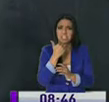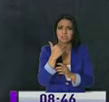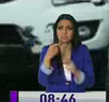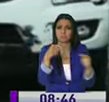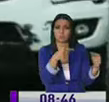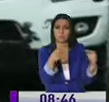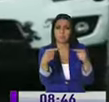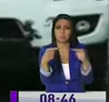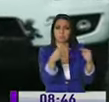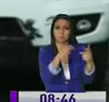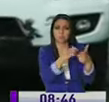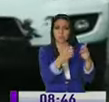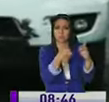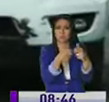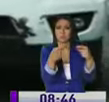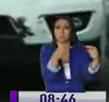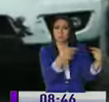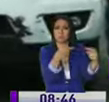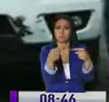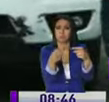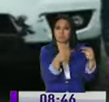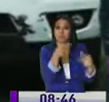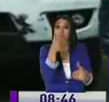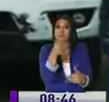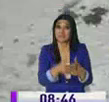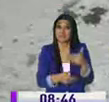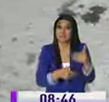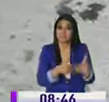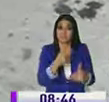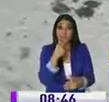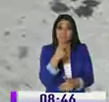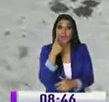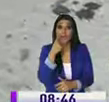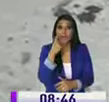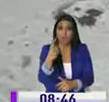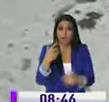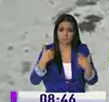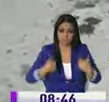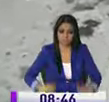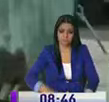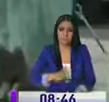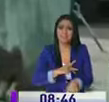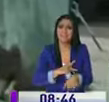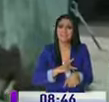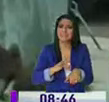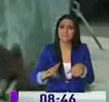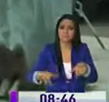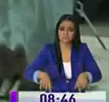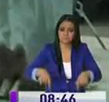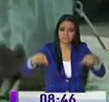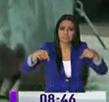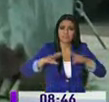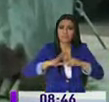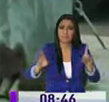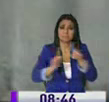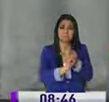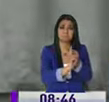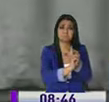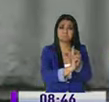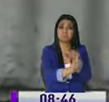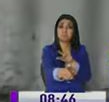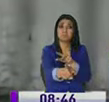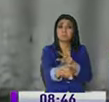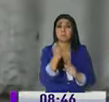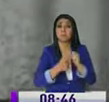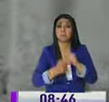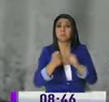y posteriormente él vio que uno de ellos salió en ropa interior dándose a la fuga y posteriormente